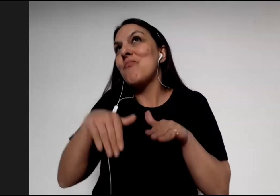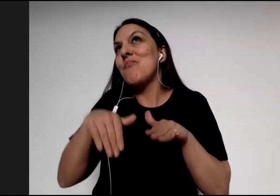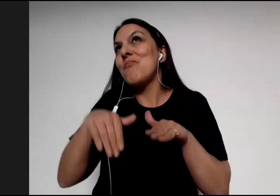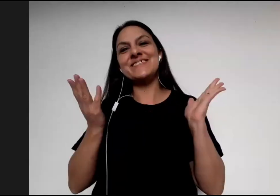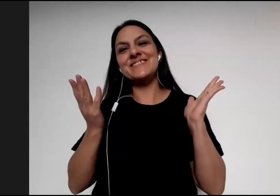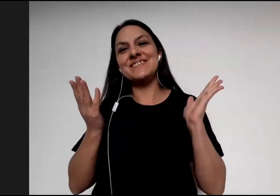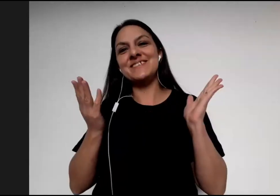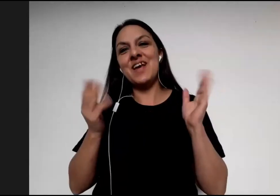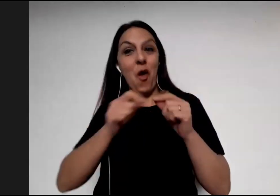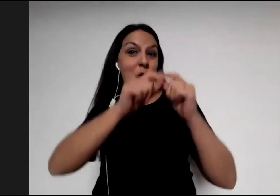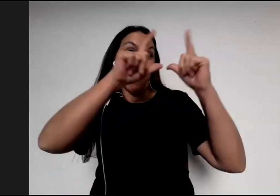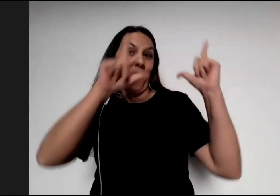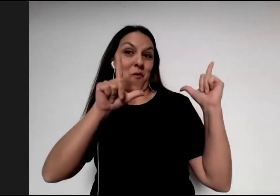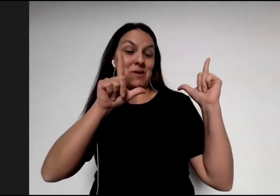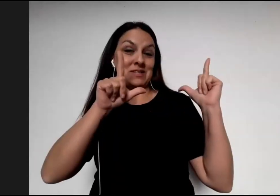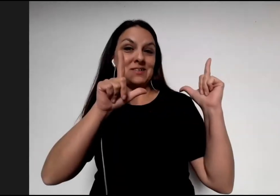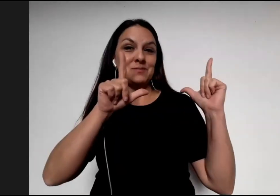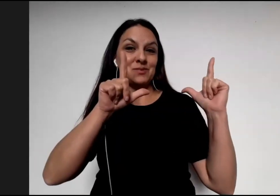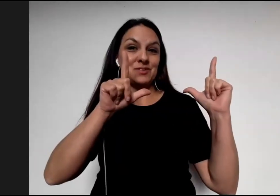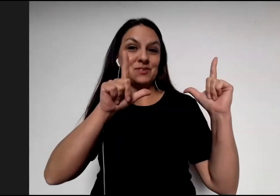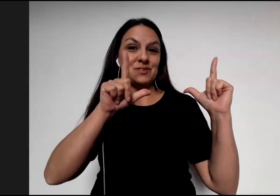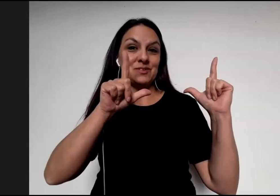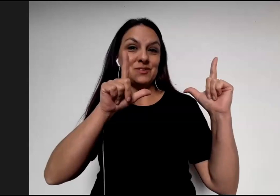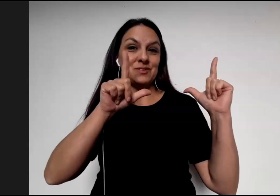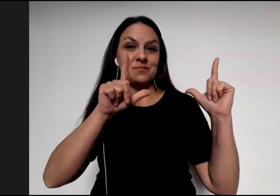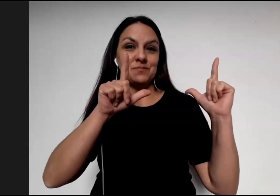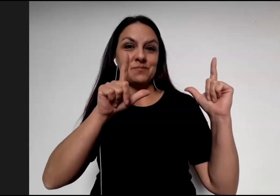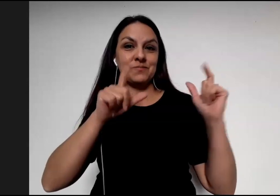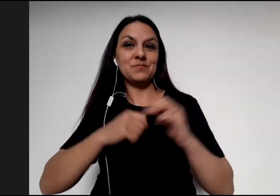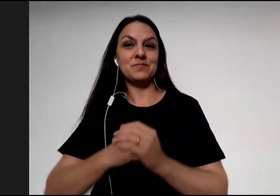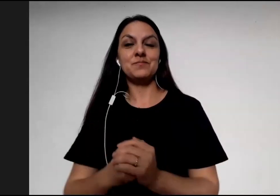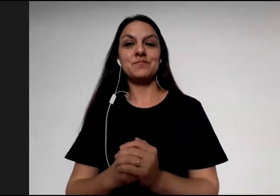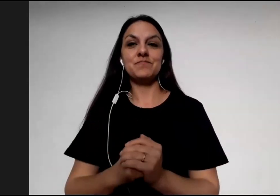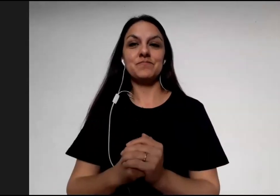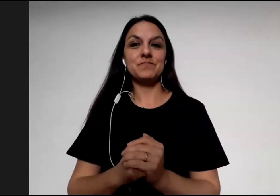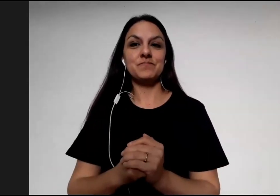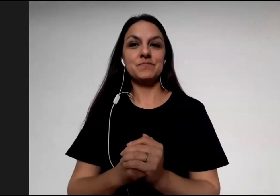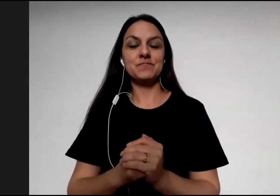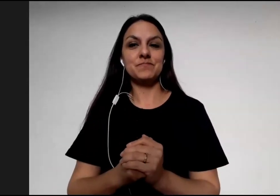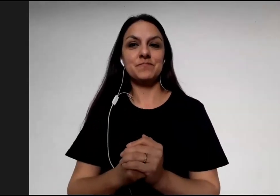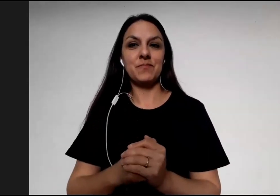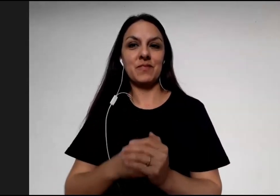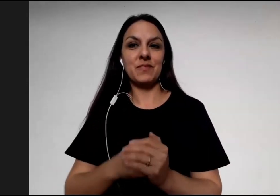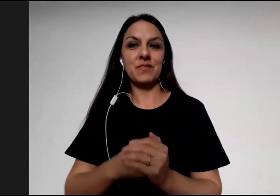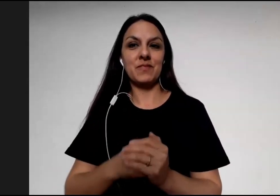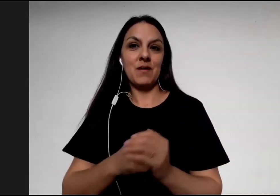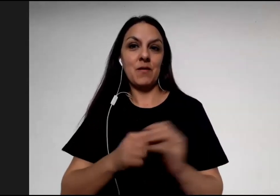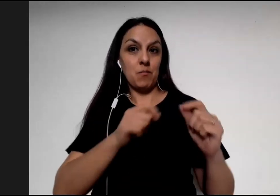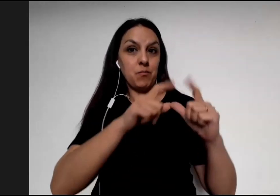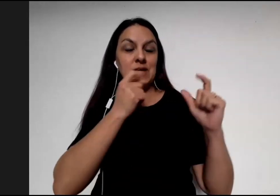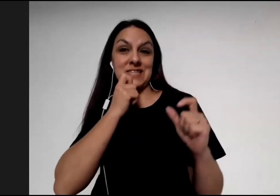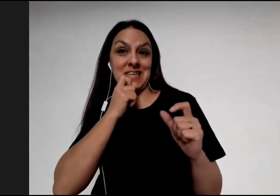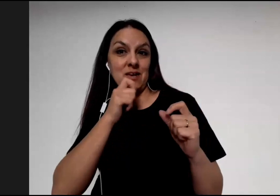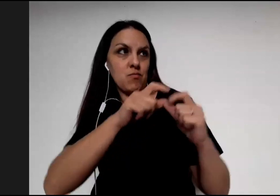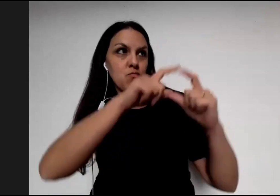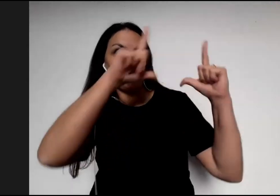compartir, quiero aclararles. Entonces, no sé, en realidad el PowerPoint, si yo comparto toda la